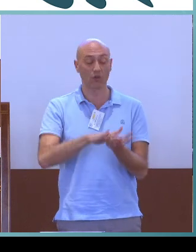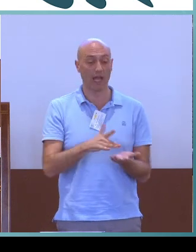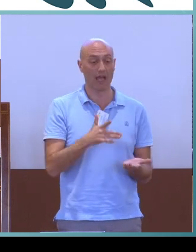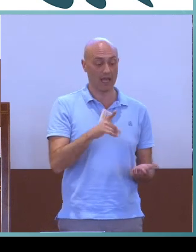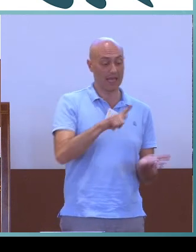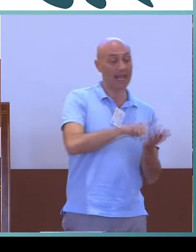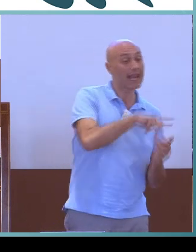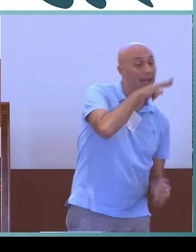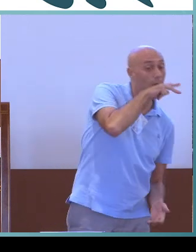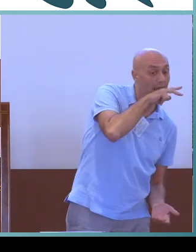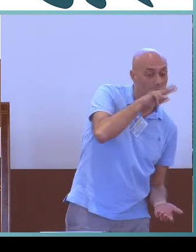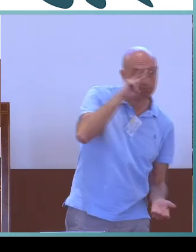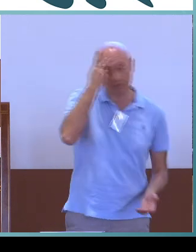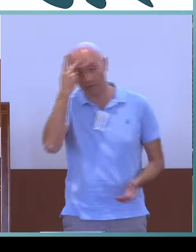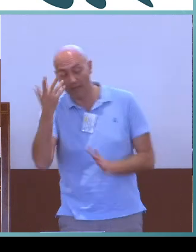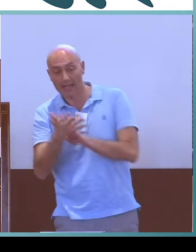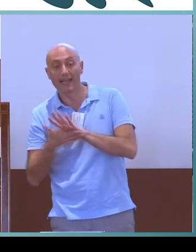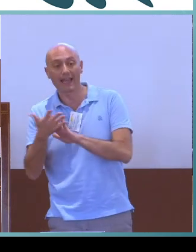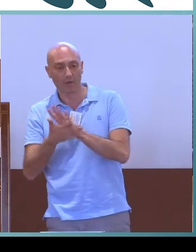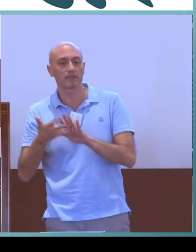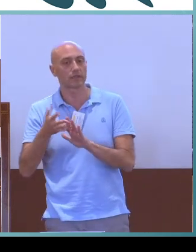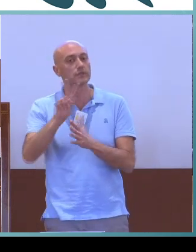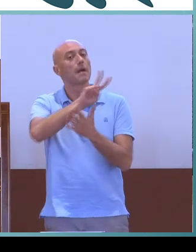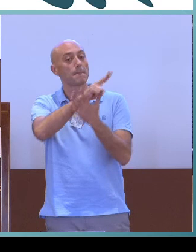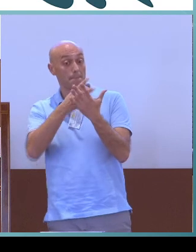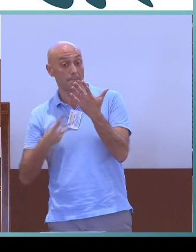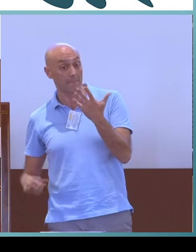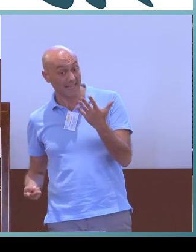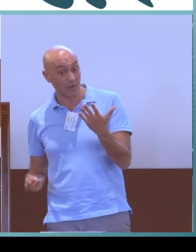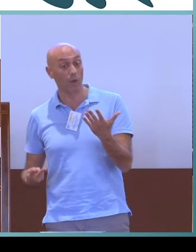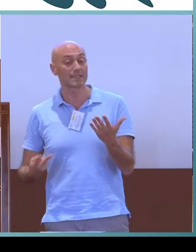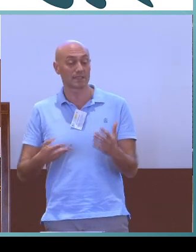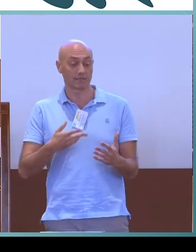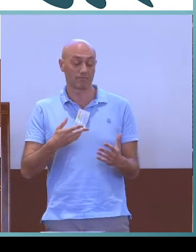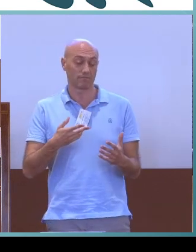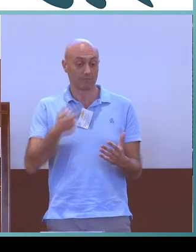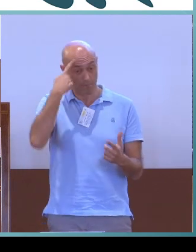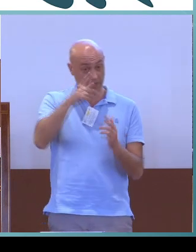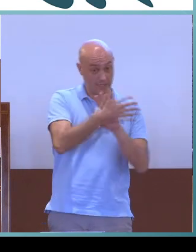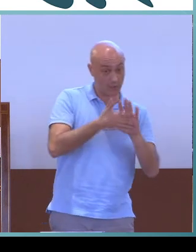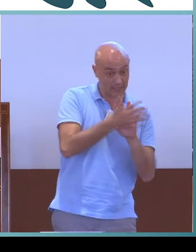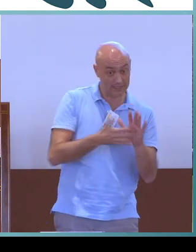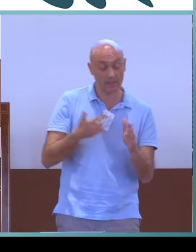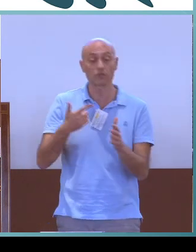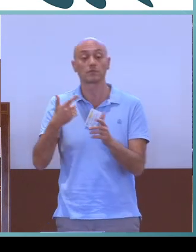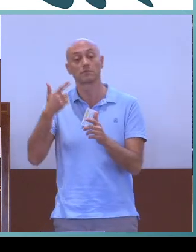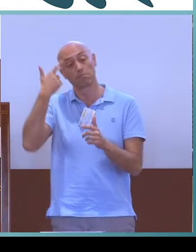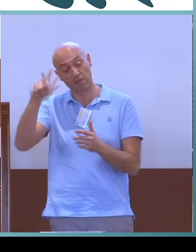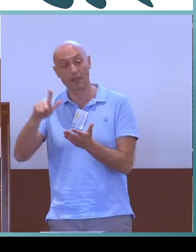signo, los bilingües bimodales han demostrado tener el mismo patrón de coste asimétrico que los bilingües